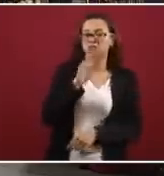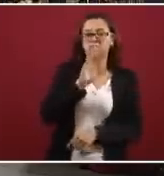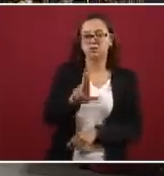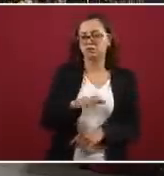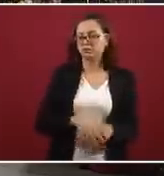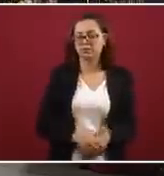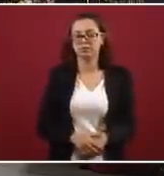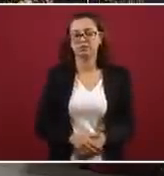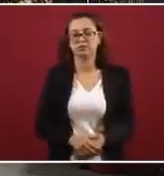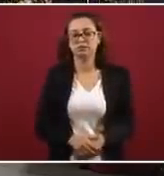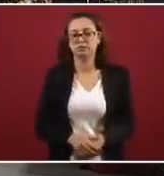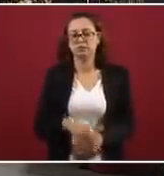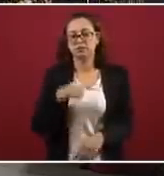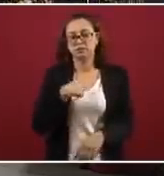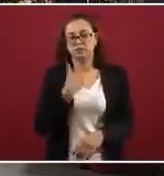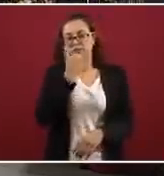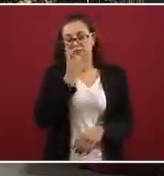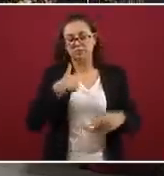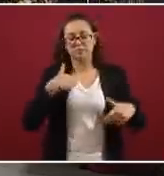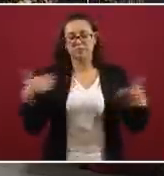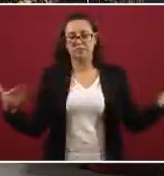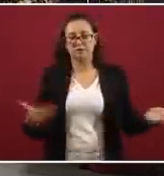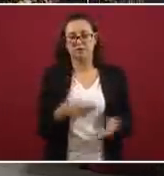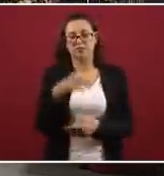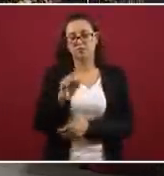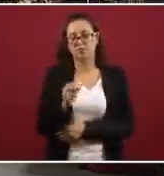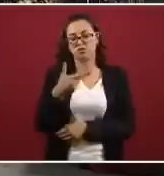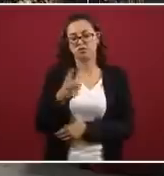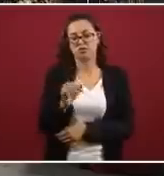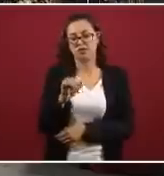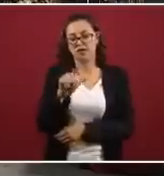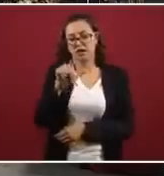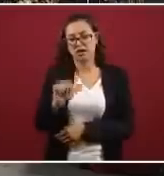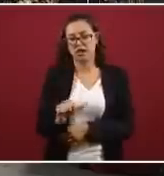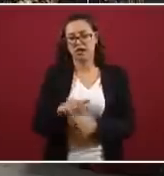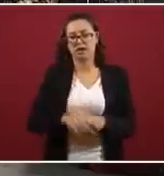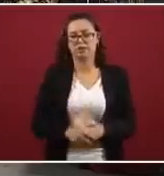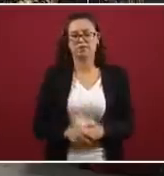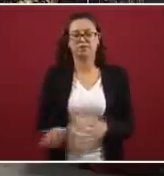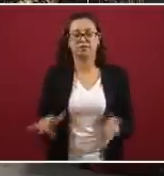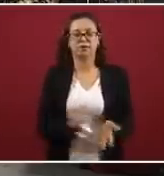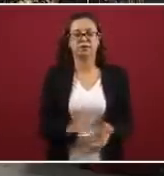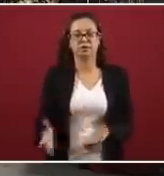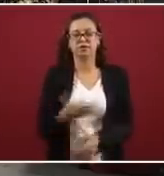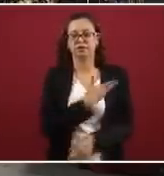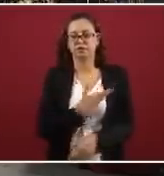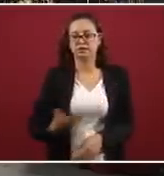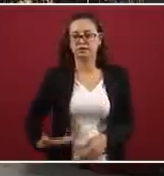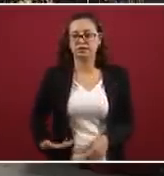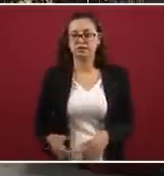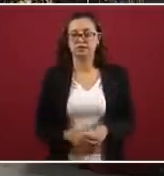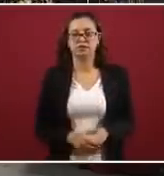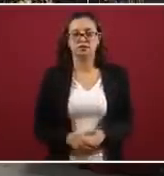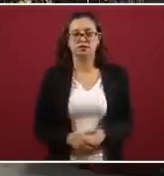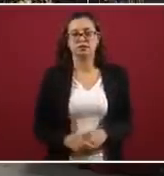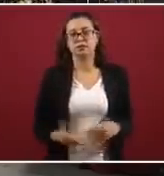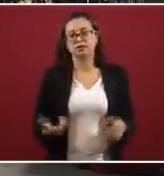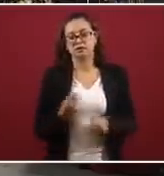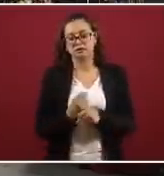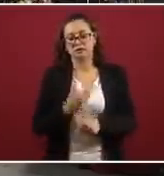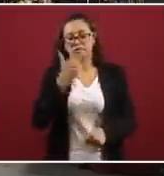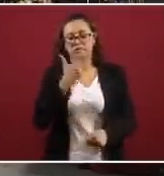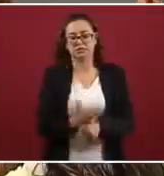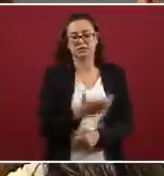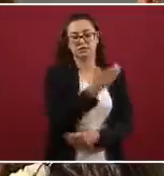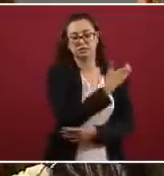perdón, no me presenté, Shaila Rosagel de Grupo Gili. Gracias, señor presidente. La Secretaría de Agricultura opera en todo